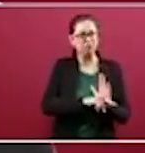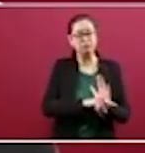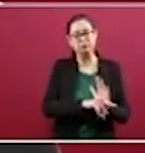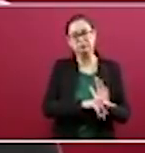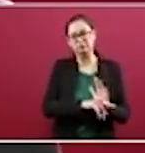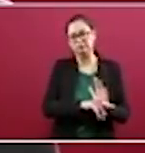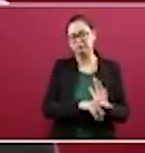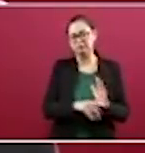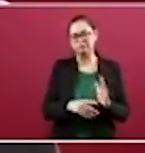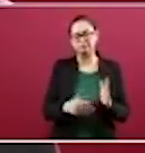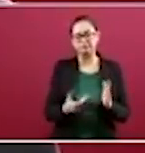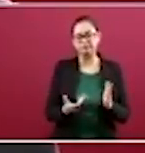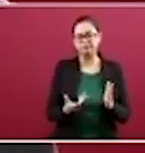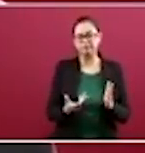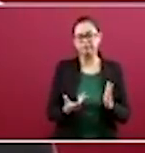que